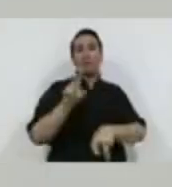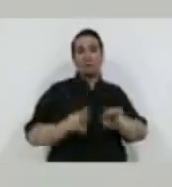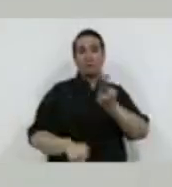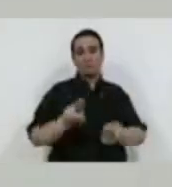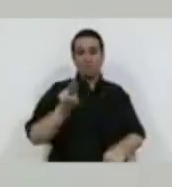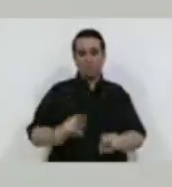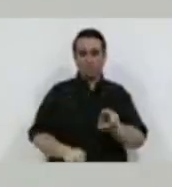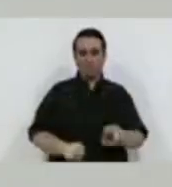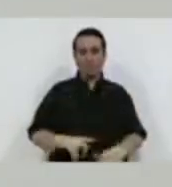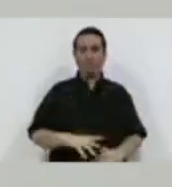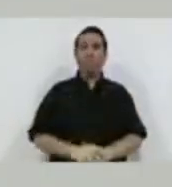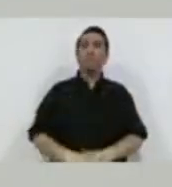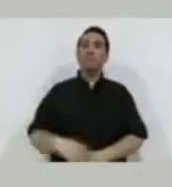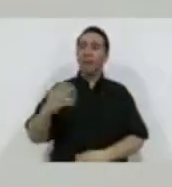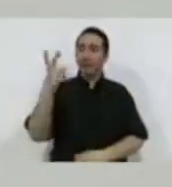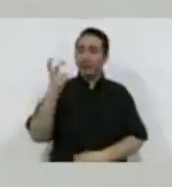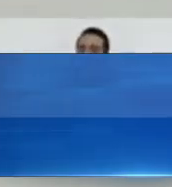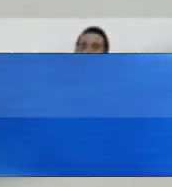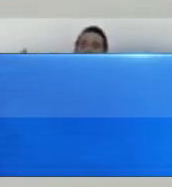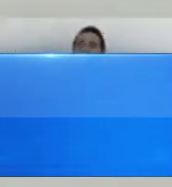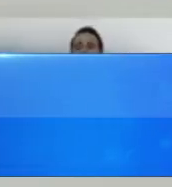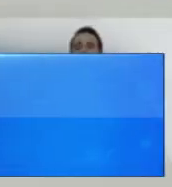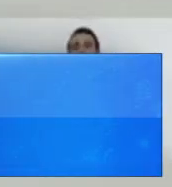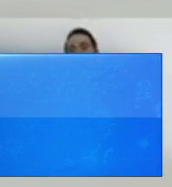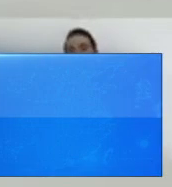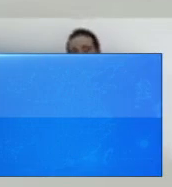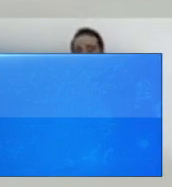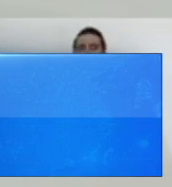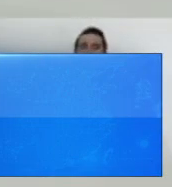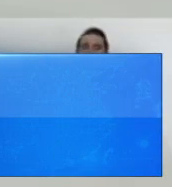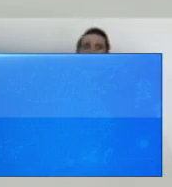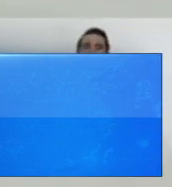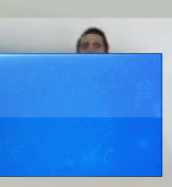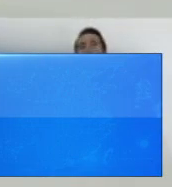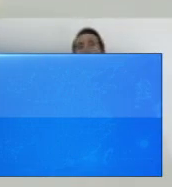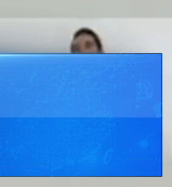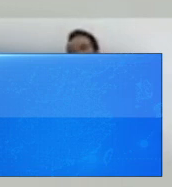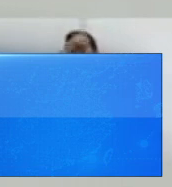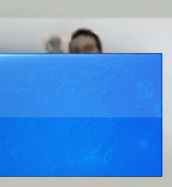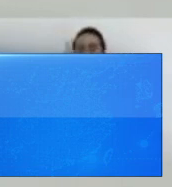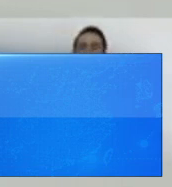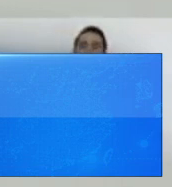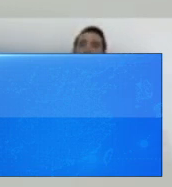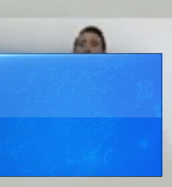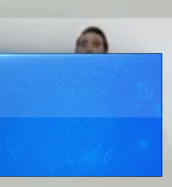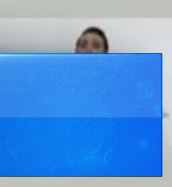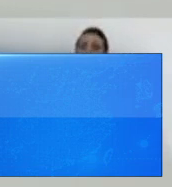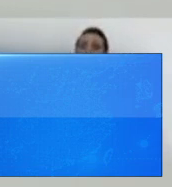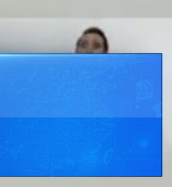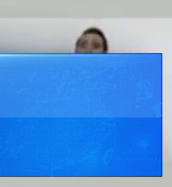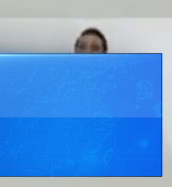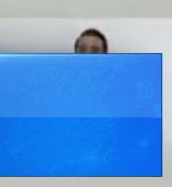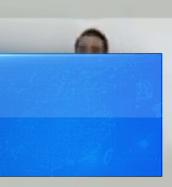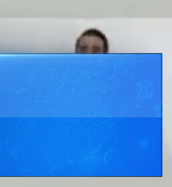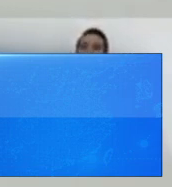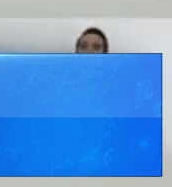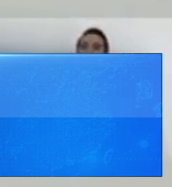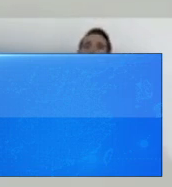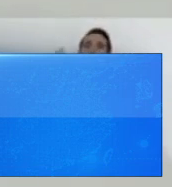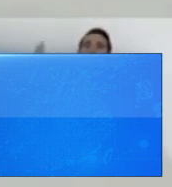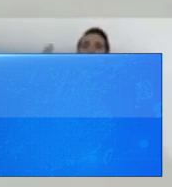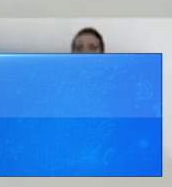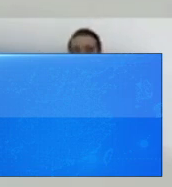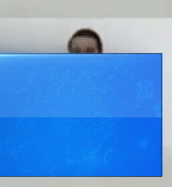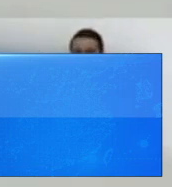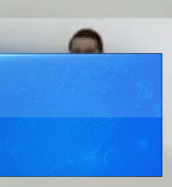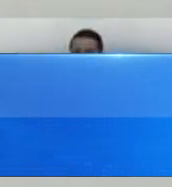salud. Eso es lo que necesitamos de ustedes, los doctores, las enfermeras, hacen un gran trabajo, pero necesitamos